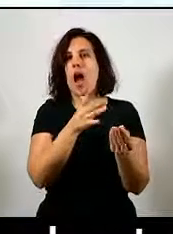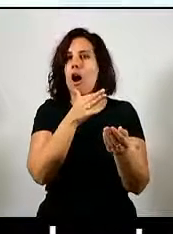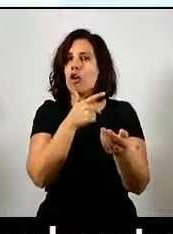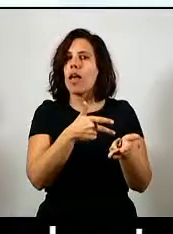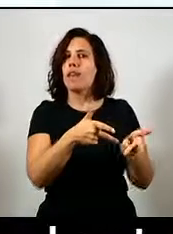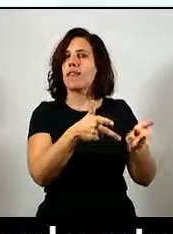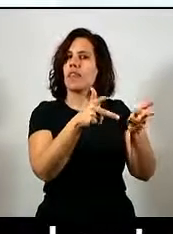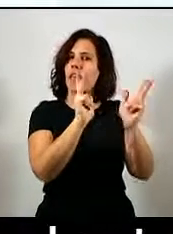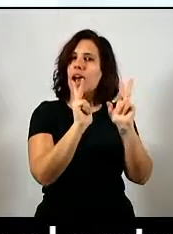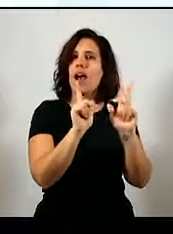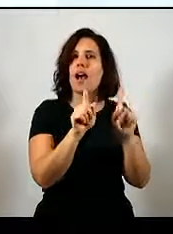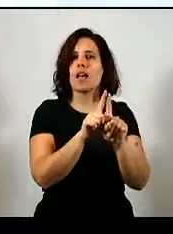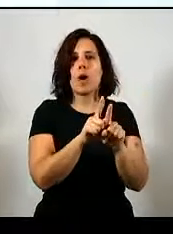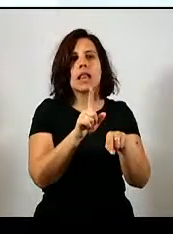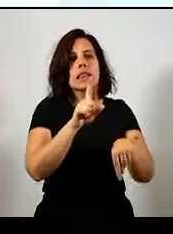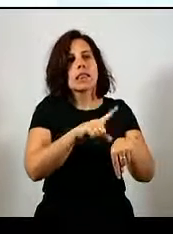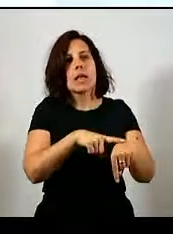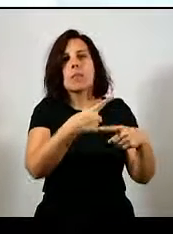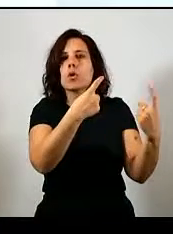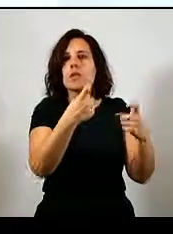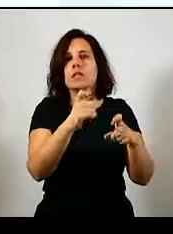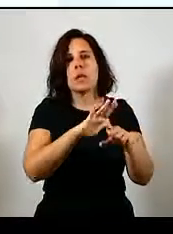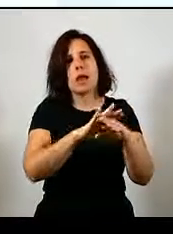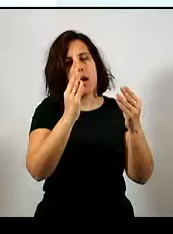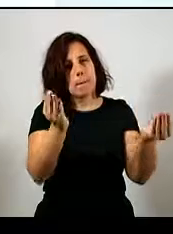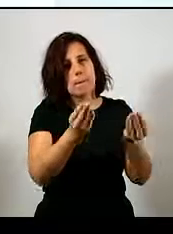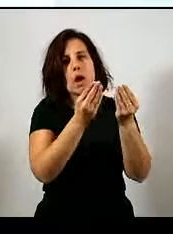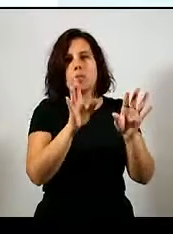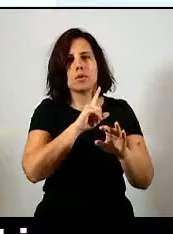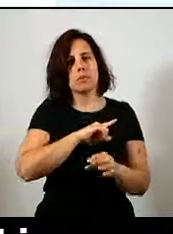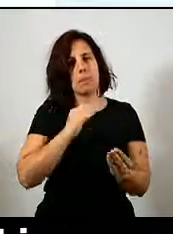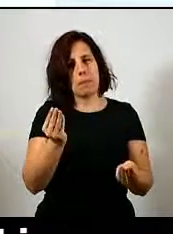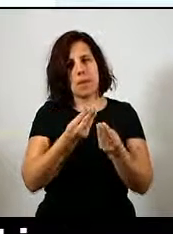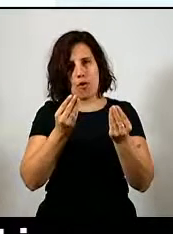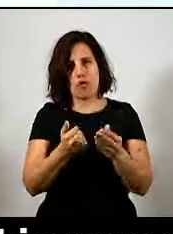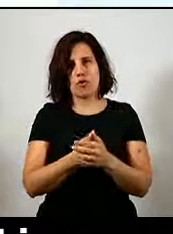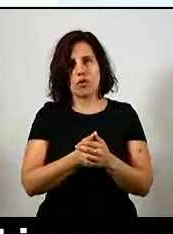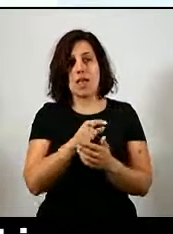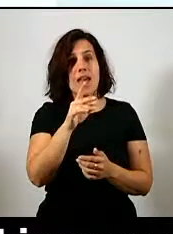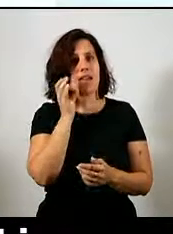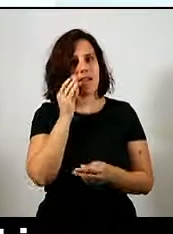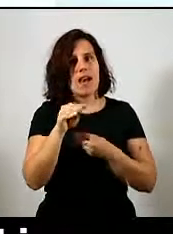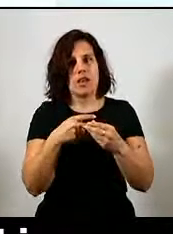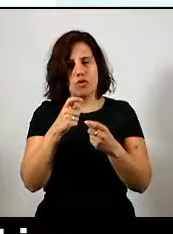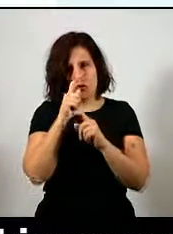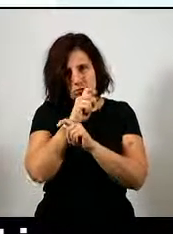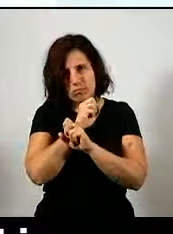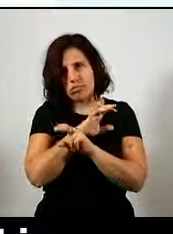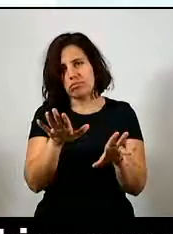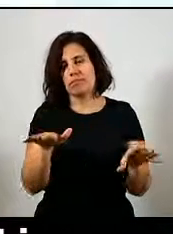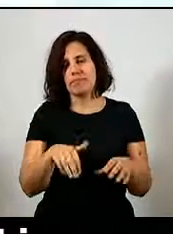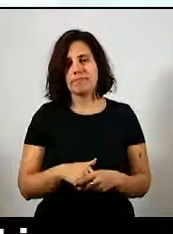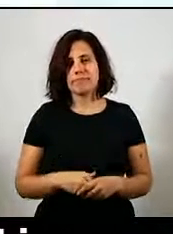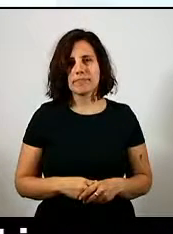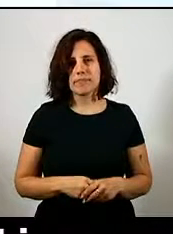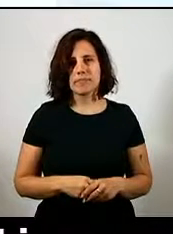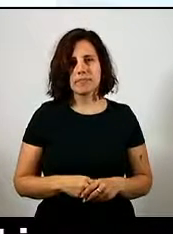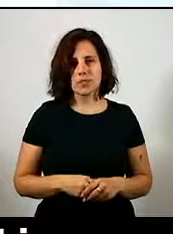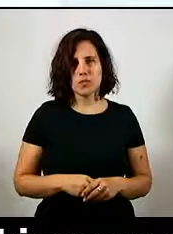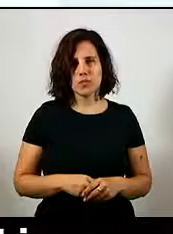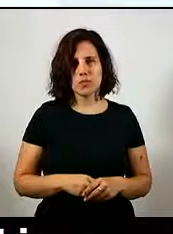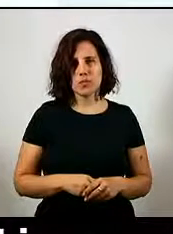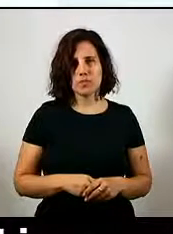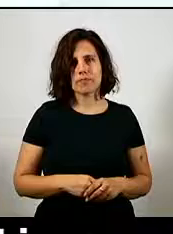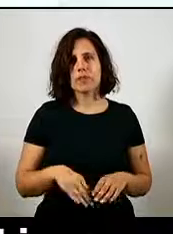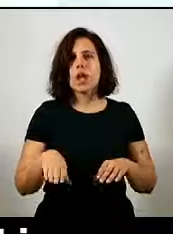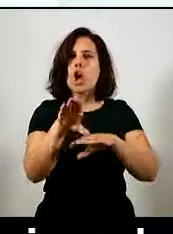ella tenga el tiempo que necesite y se recupere, pero se encuentra mucho mejor. Lo ha hecho ella, además, público hoy. Muchas gracias.